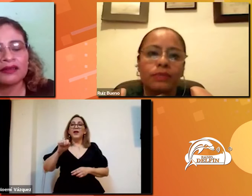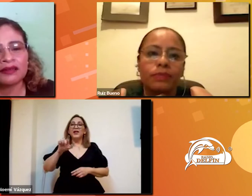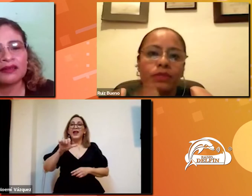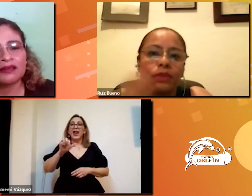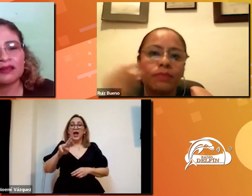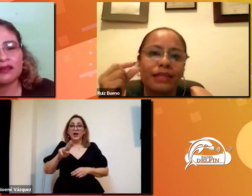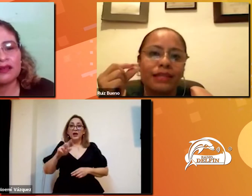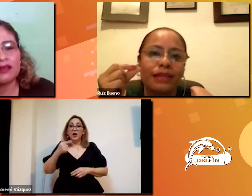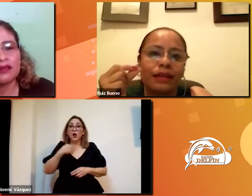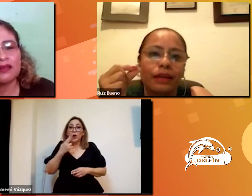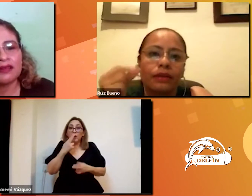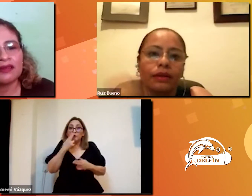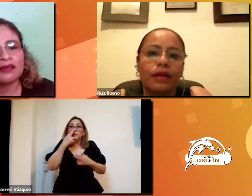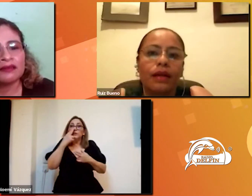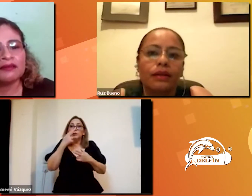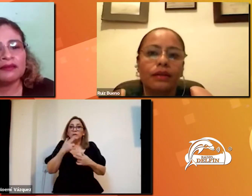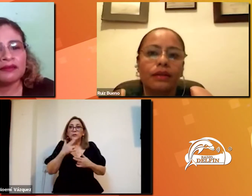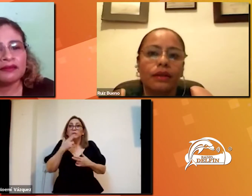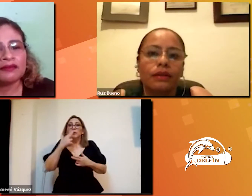que su respiración empieza a ser,